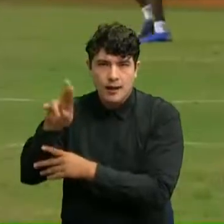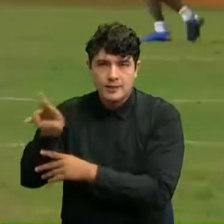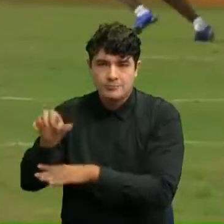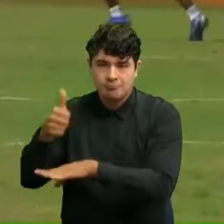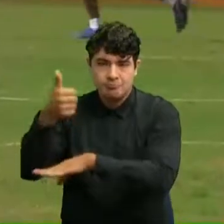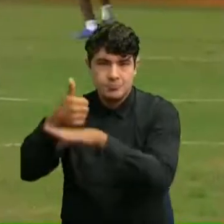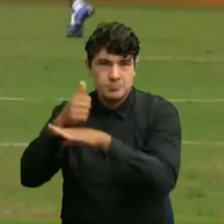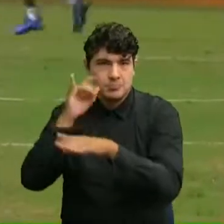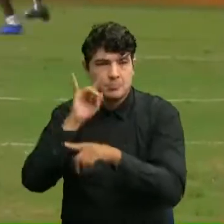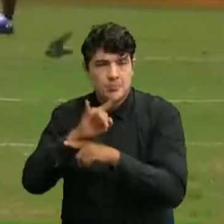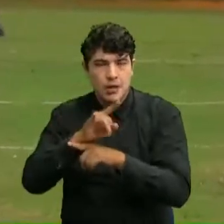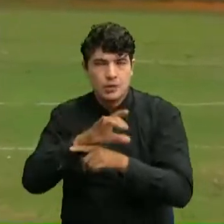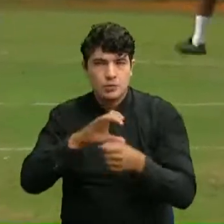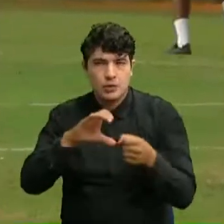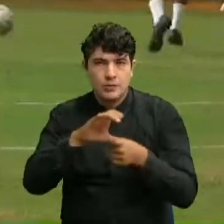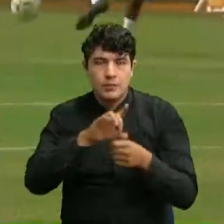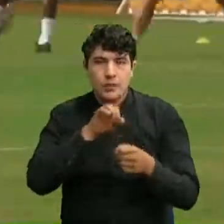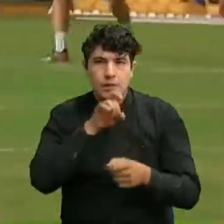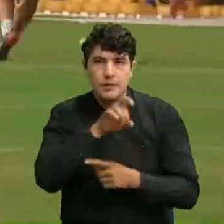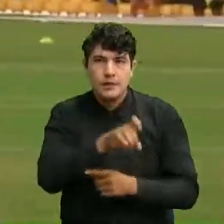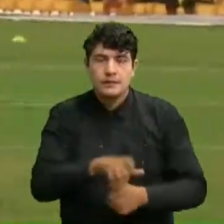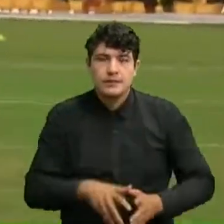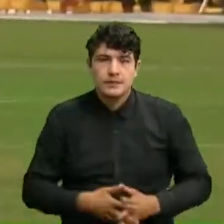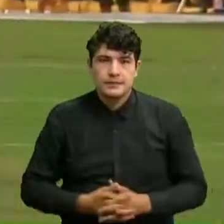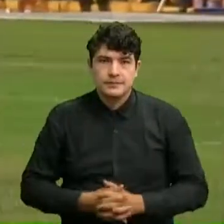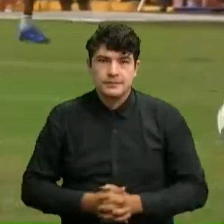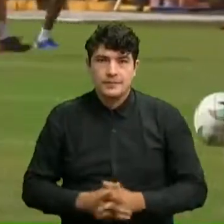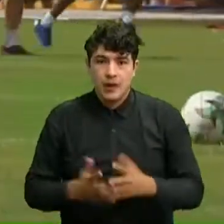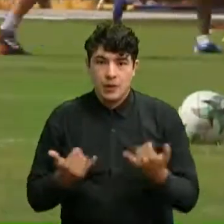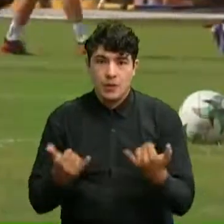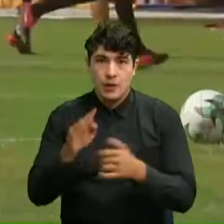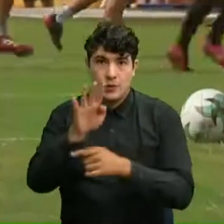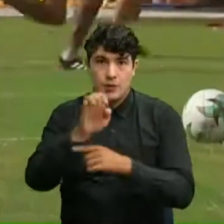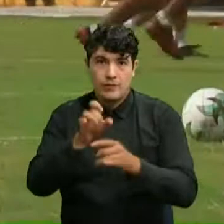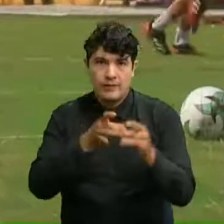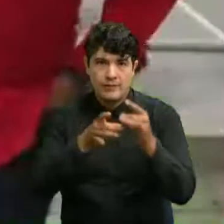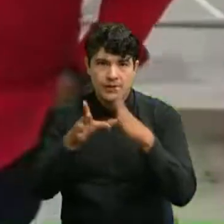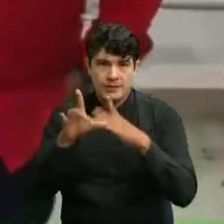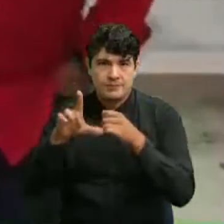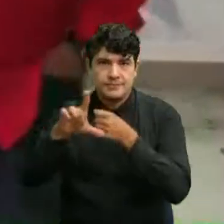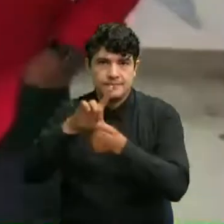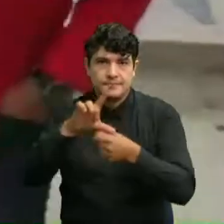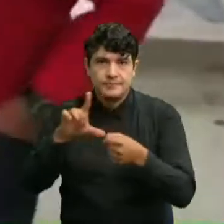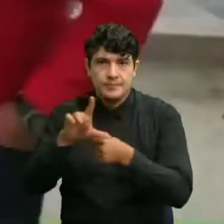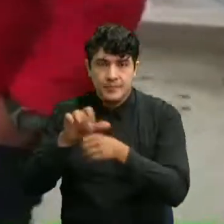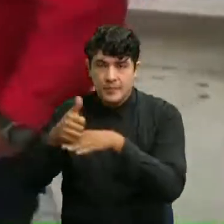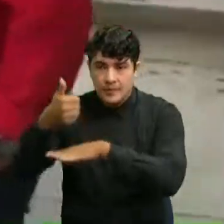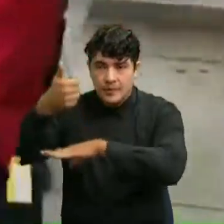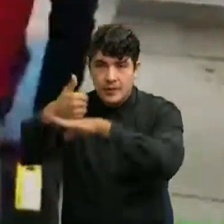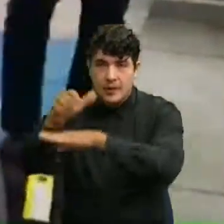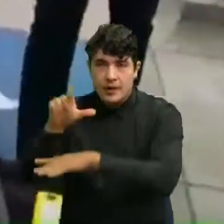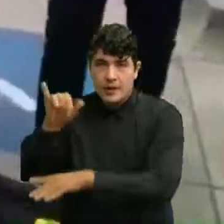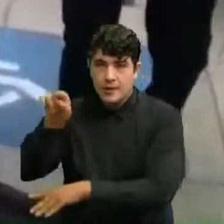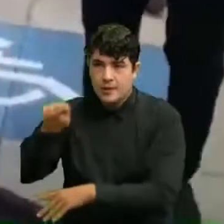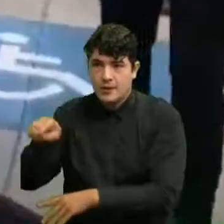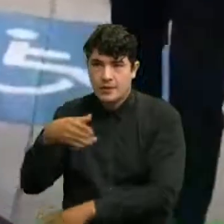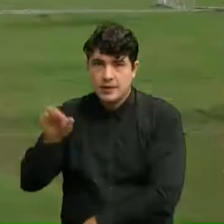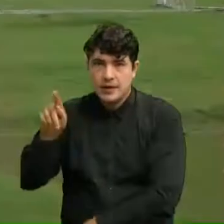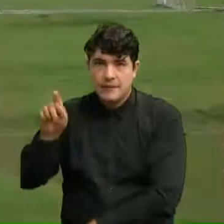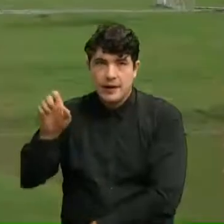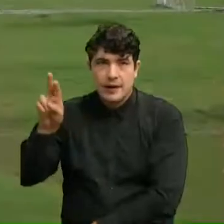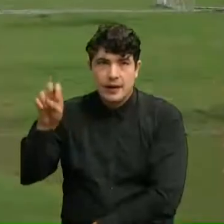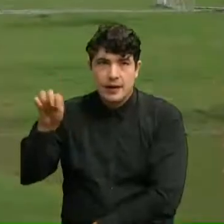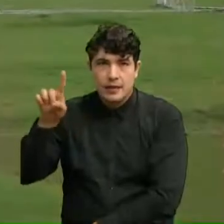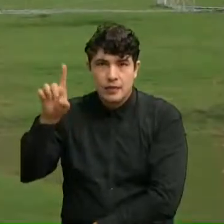Leopardos y Verdolagas se darán cita hoy por la novena fecha de la Liga, compromiso con el que el técnico Luis Fernando Suárez regresa a dirigir luego de 2 años